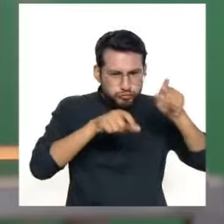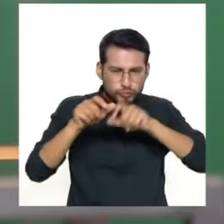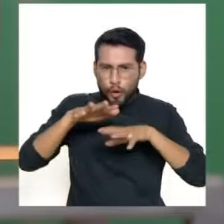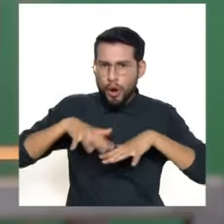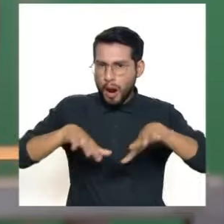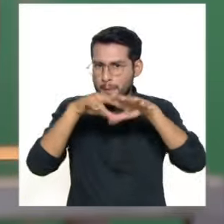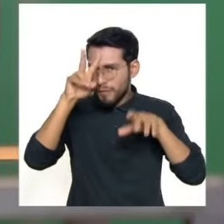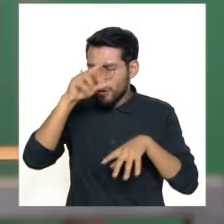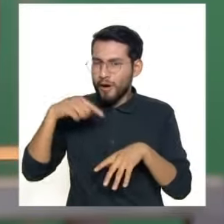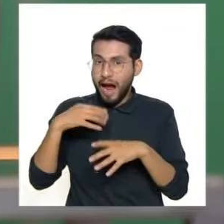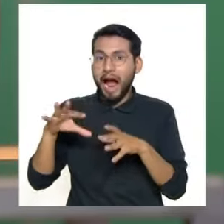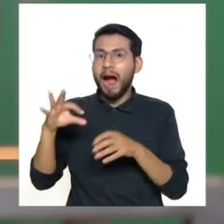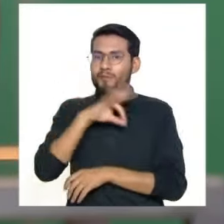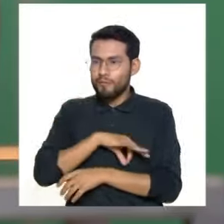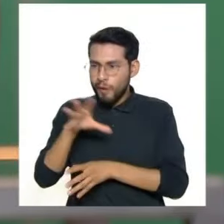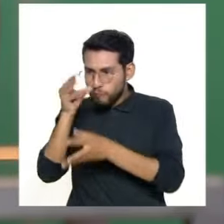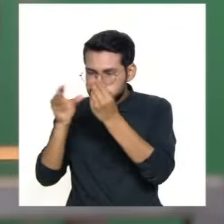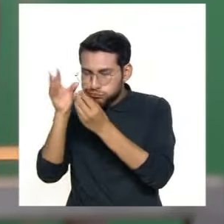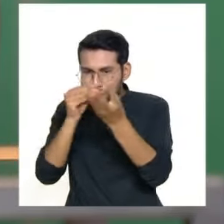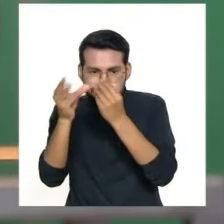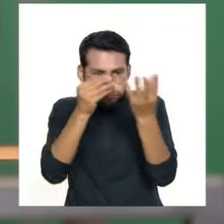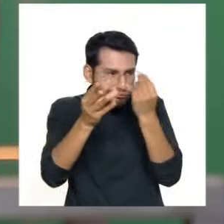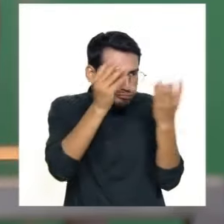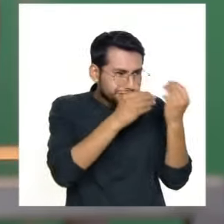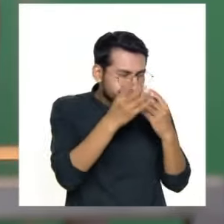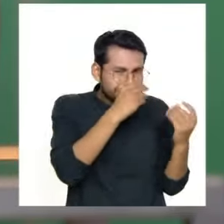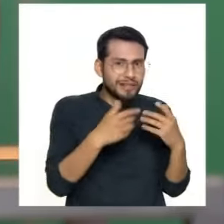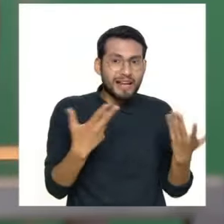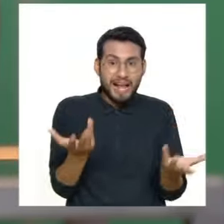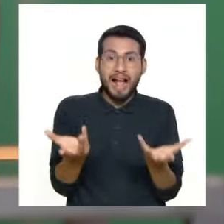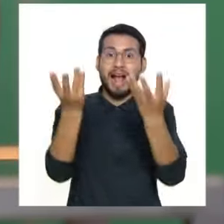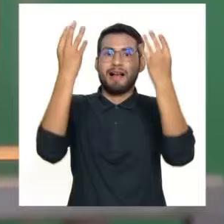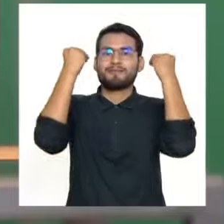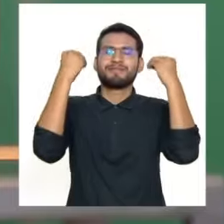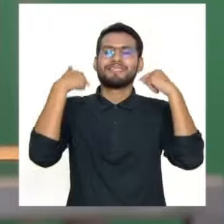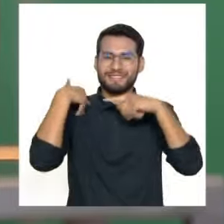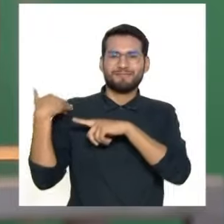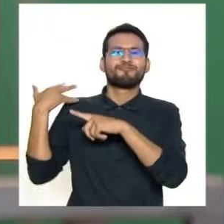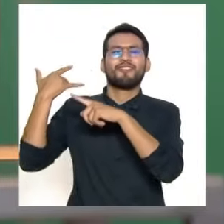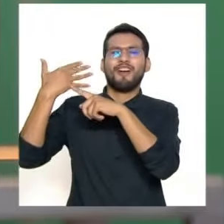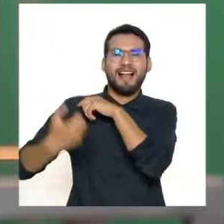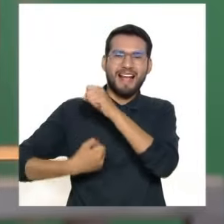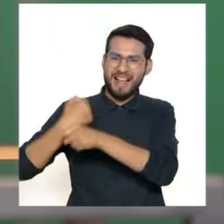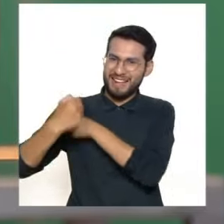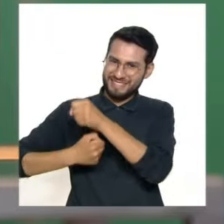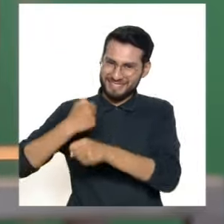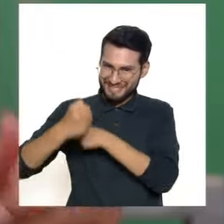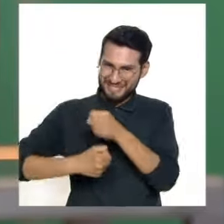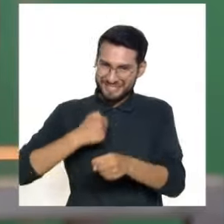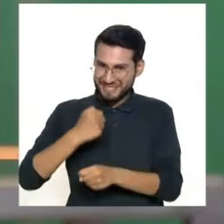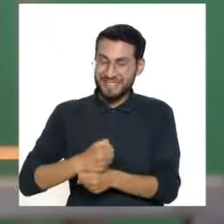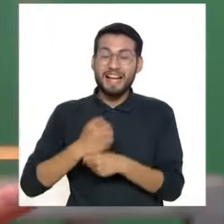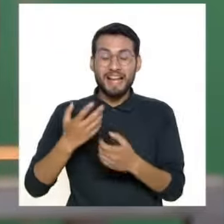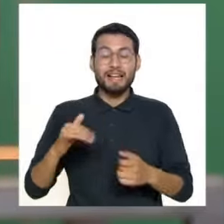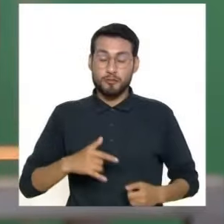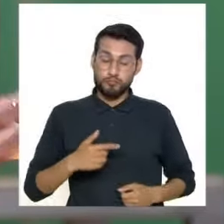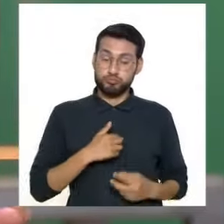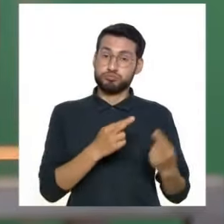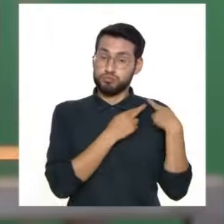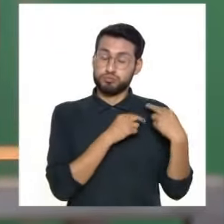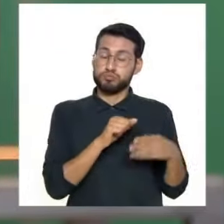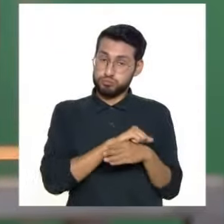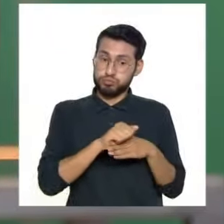peruanidad Entonces voy nutriendo mi ser como artista Y eso lo he hecho a lo largo de todos estos años eh Y la disciplina que he